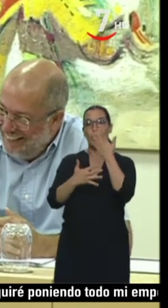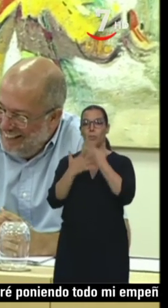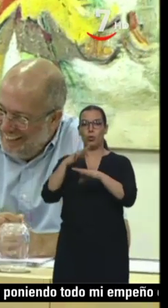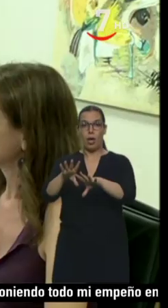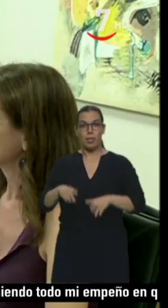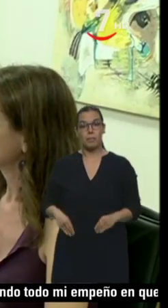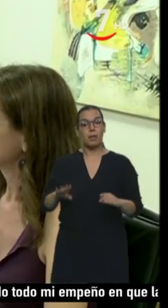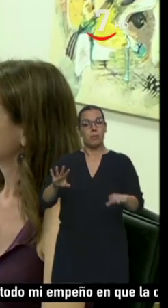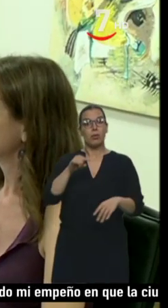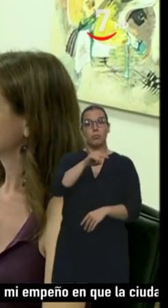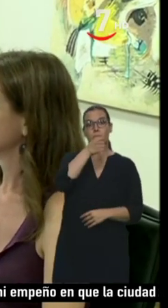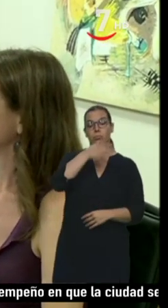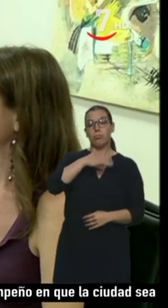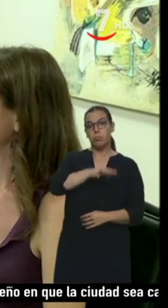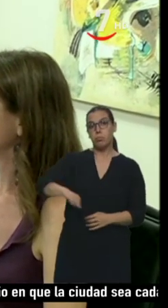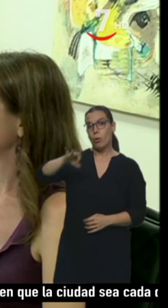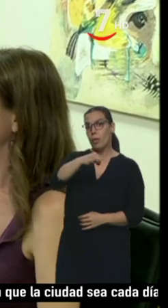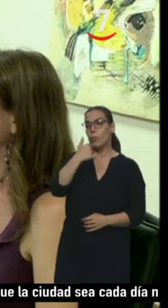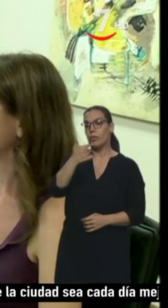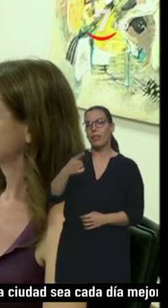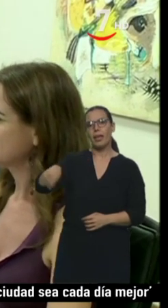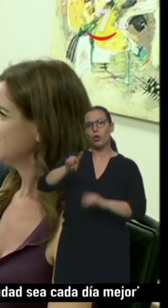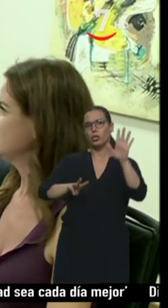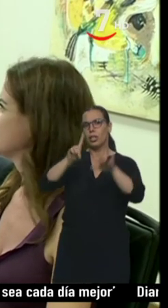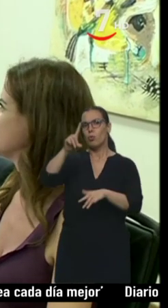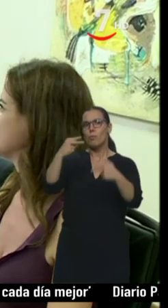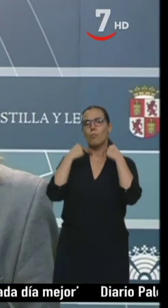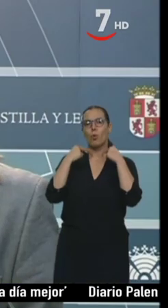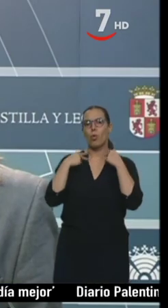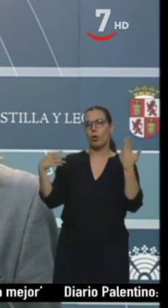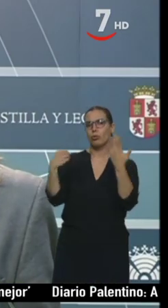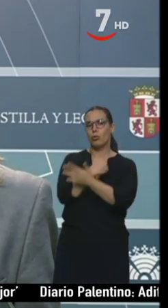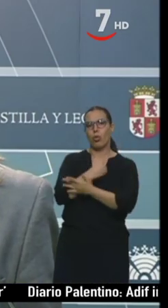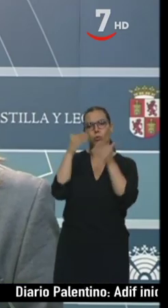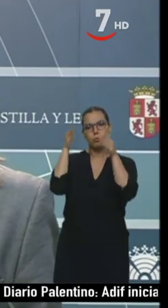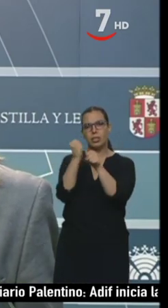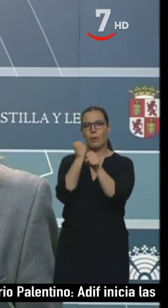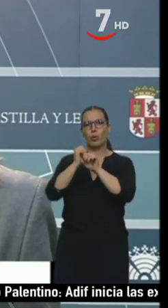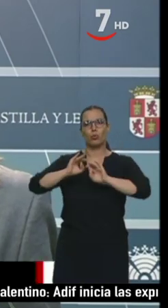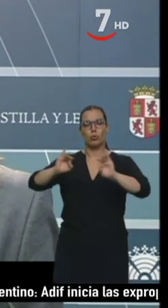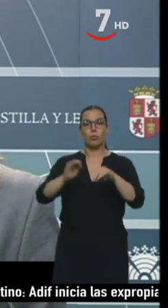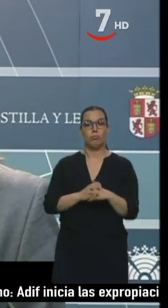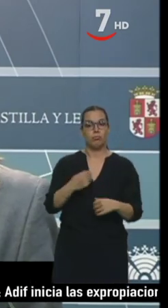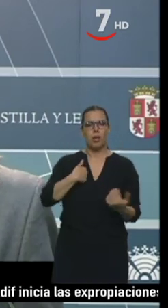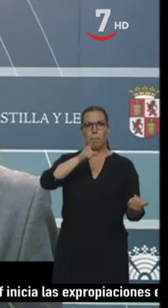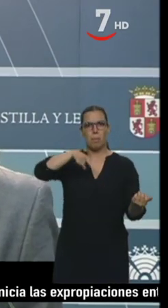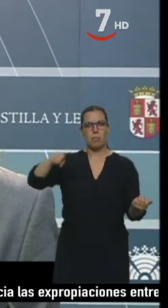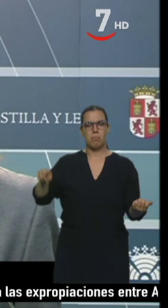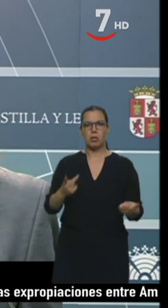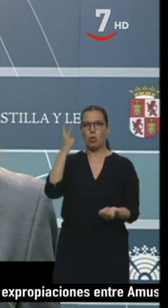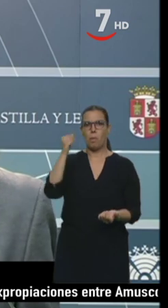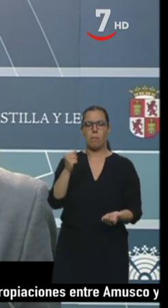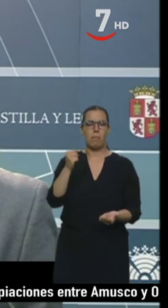los 81 procuradores tengan dedicación exclusiva y cobren un sueldo. 2.000 euros por procurador creo que sería una cuantía más que razonable para